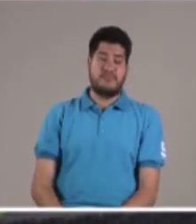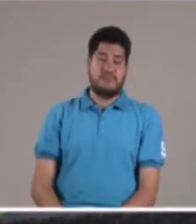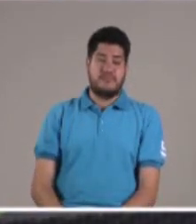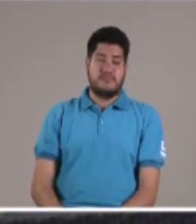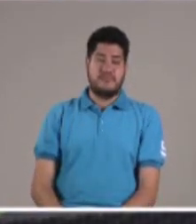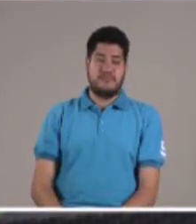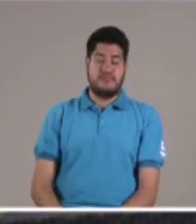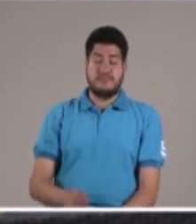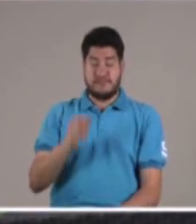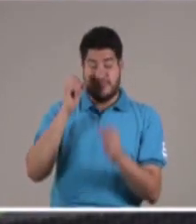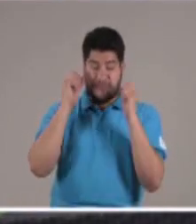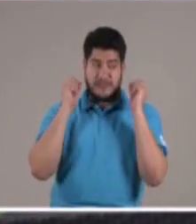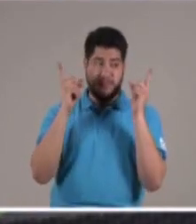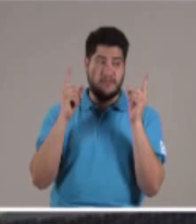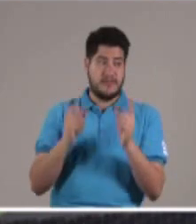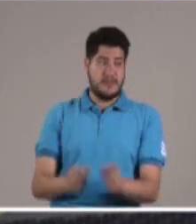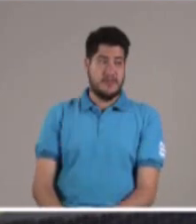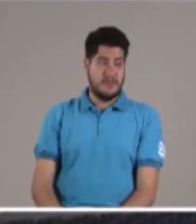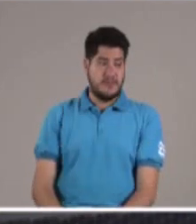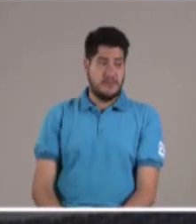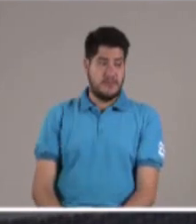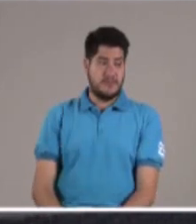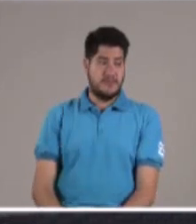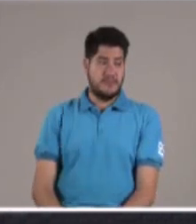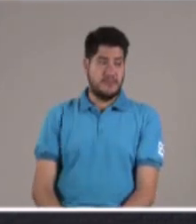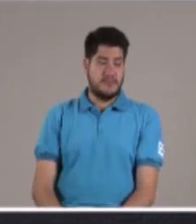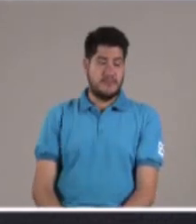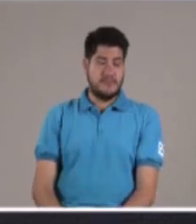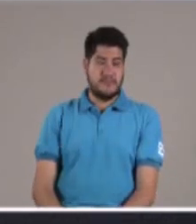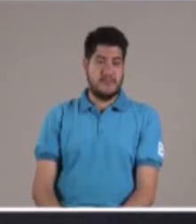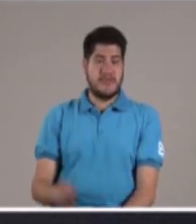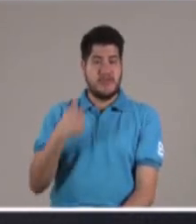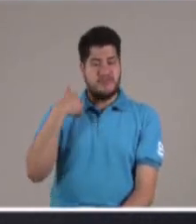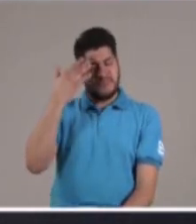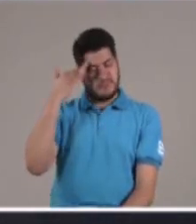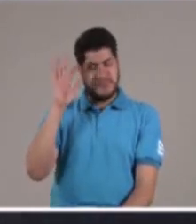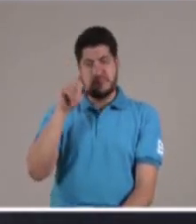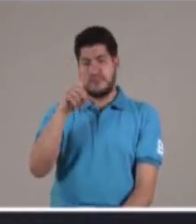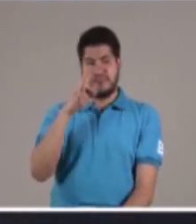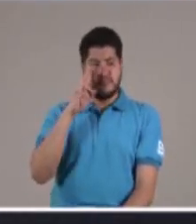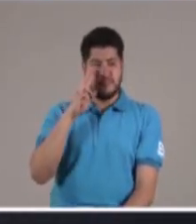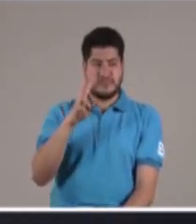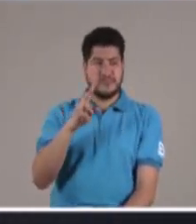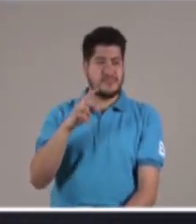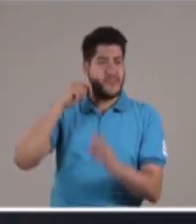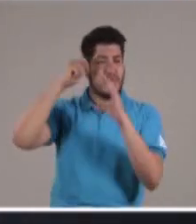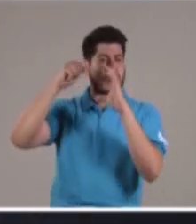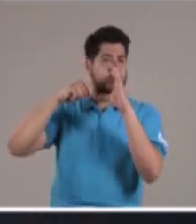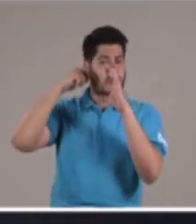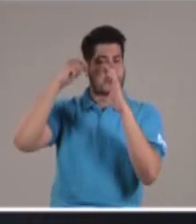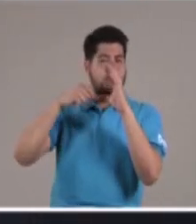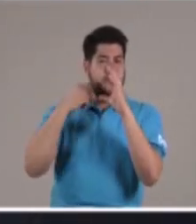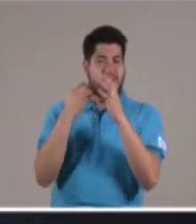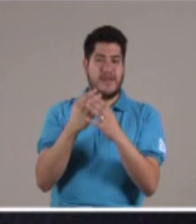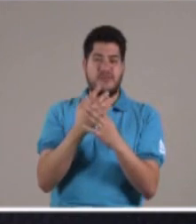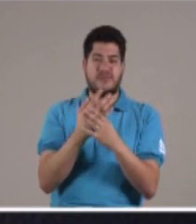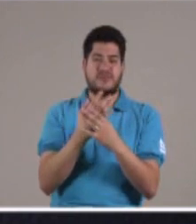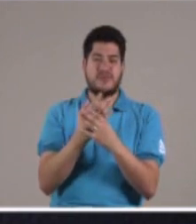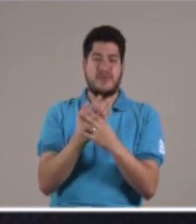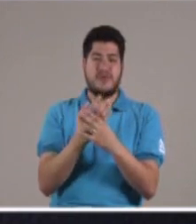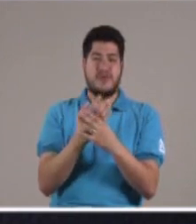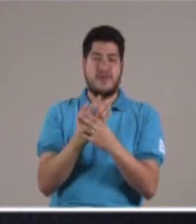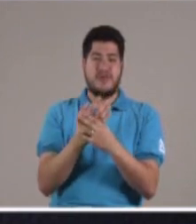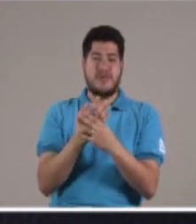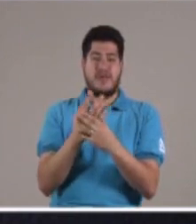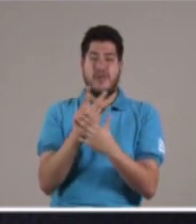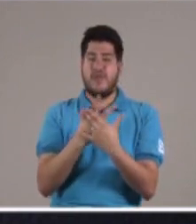cardíaco yo no sé si usted ya vio el el los videos que circulan en la